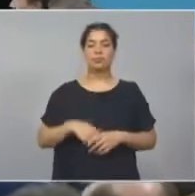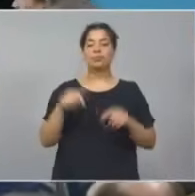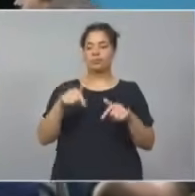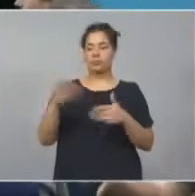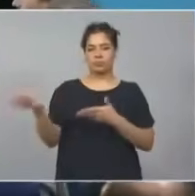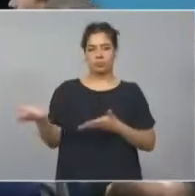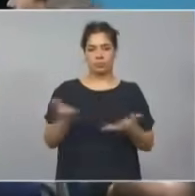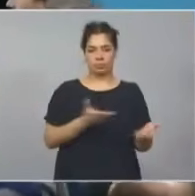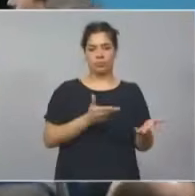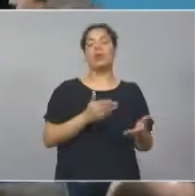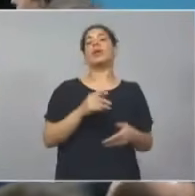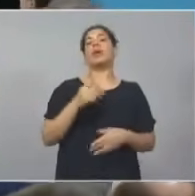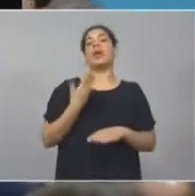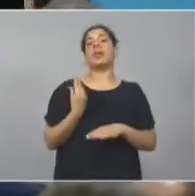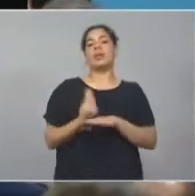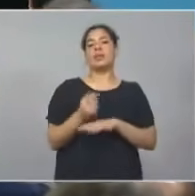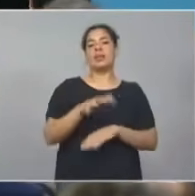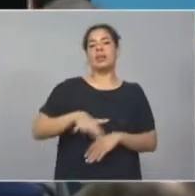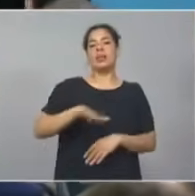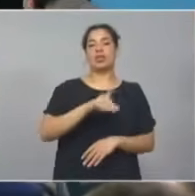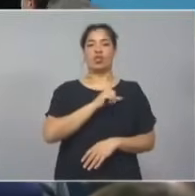Juan Pablo García.